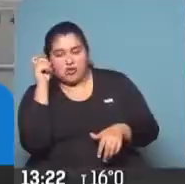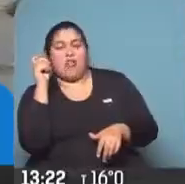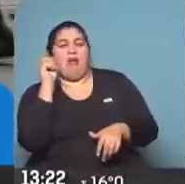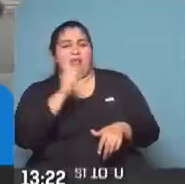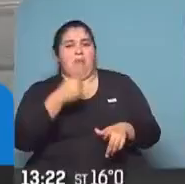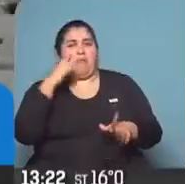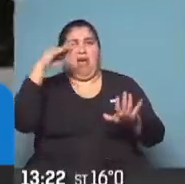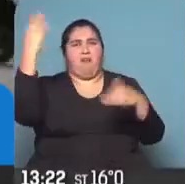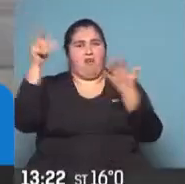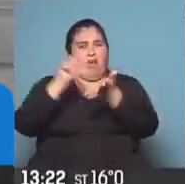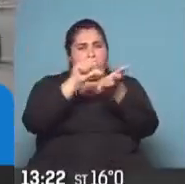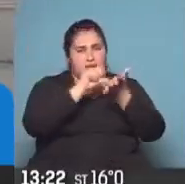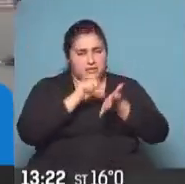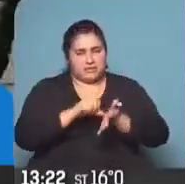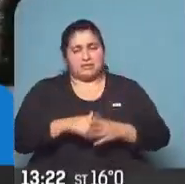extranjeras